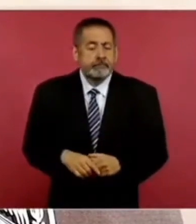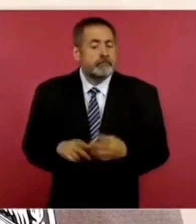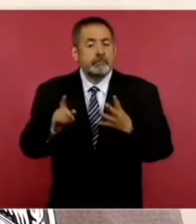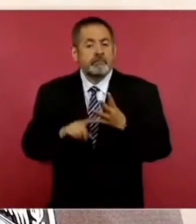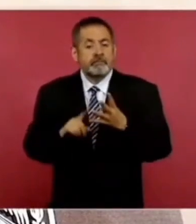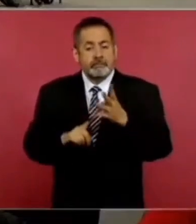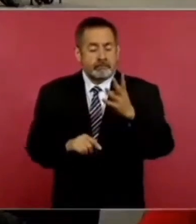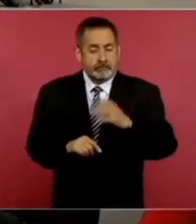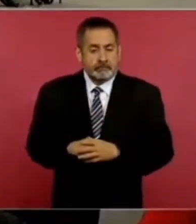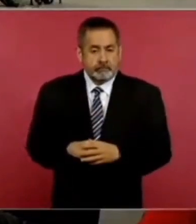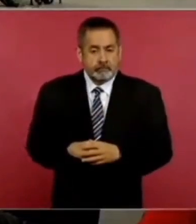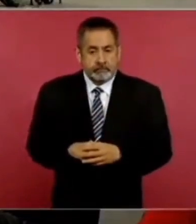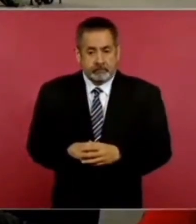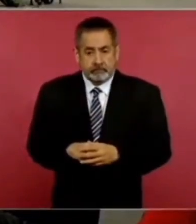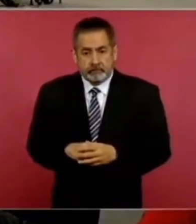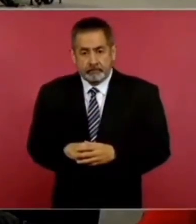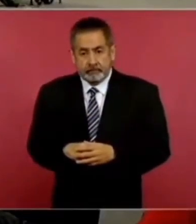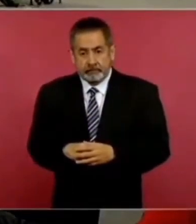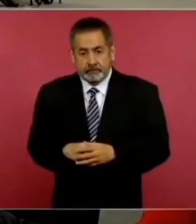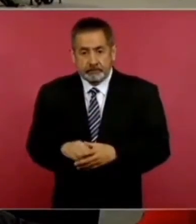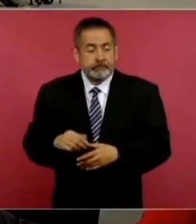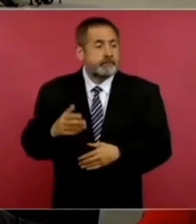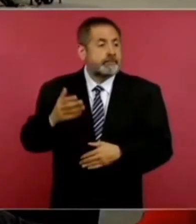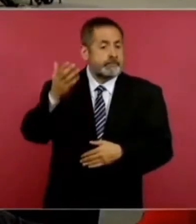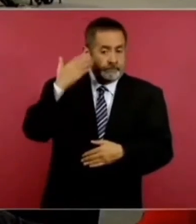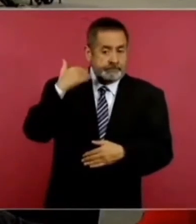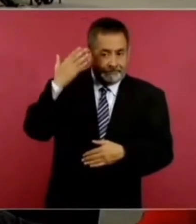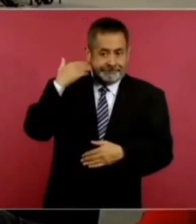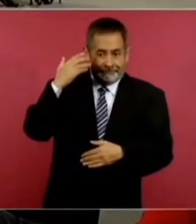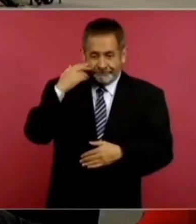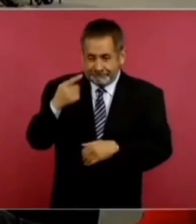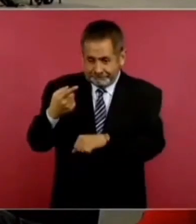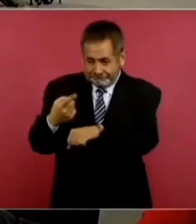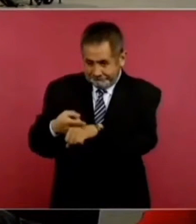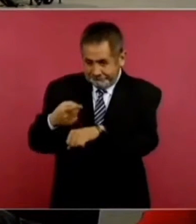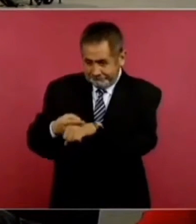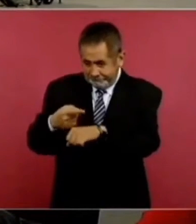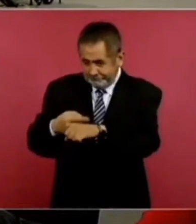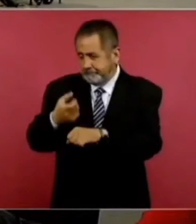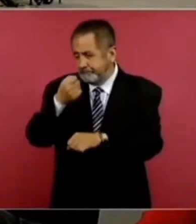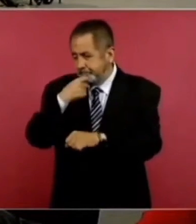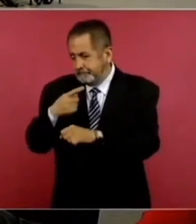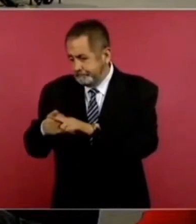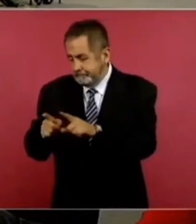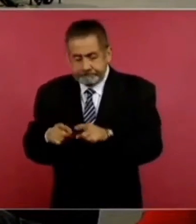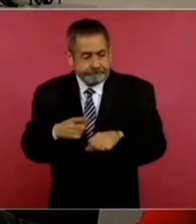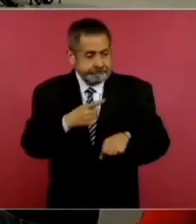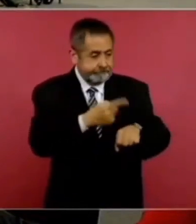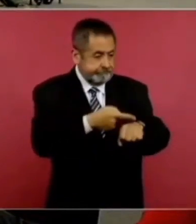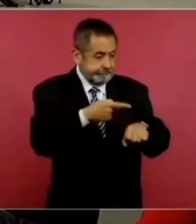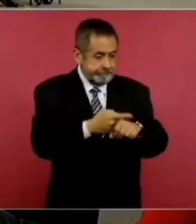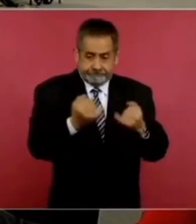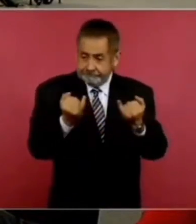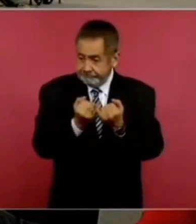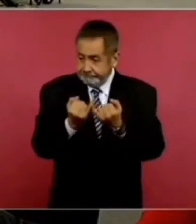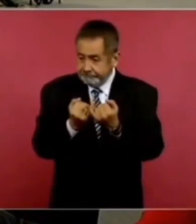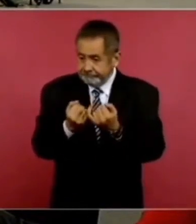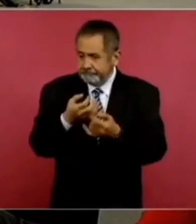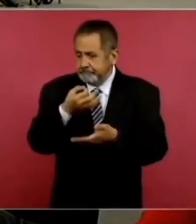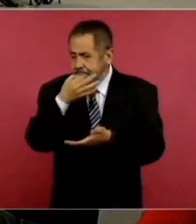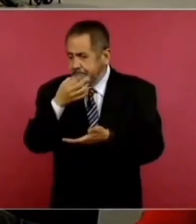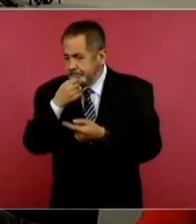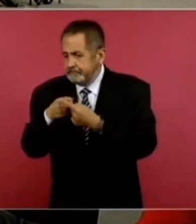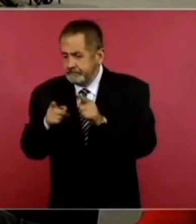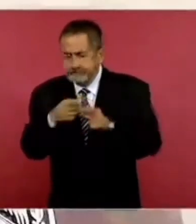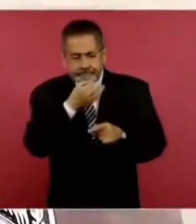no todas las enfermedades se atendían con los mismos medicamentos. Eso es algo que hay que decirlo. El Seguro Popular nunca se preocupó por eso, ellos